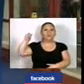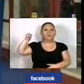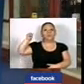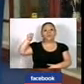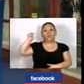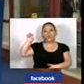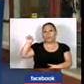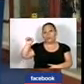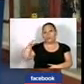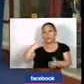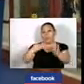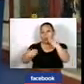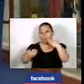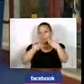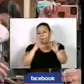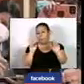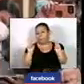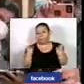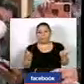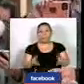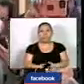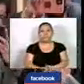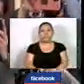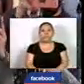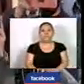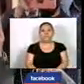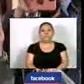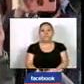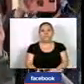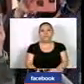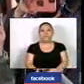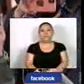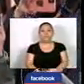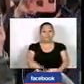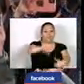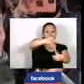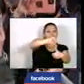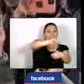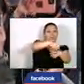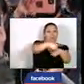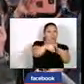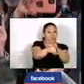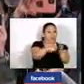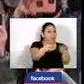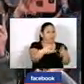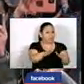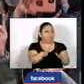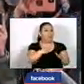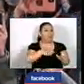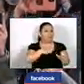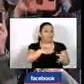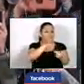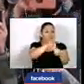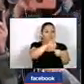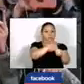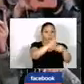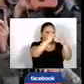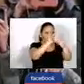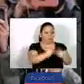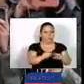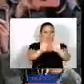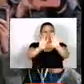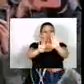algunas cifras en relación a este tema. El Parlamento Centroamericano ya está el escrutinio en un